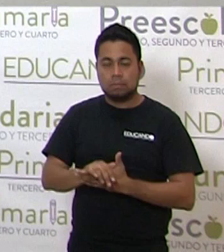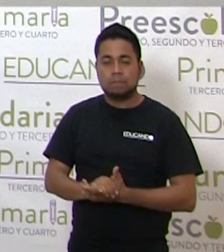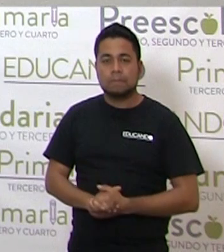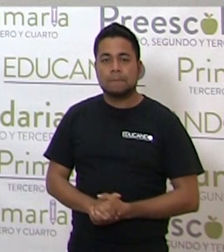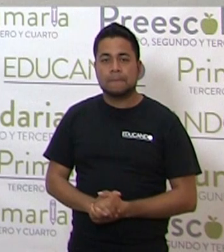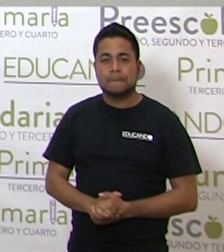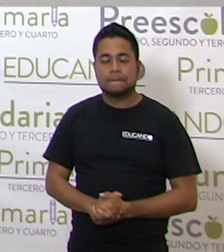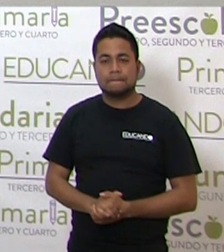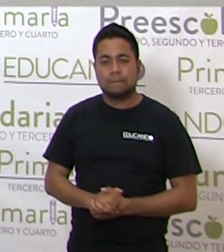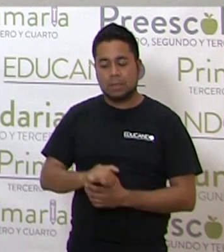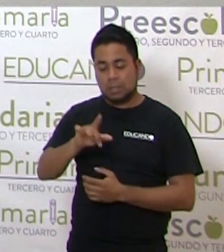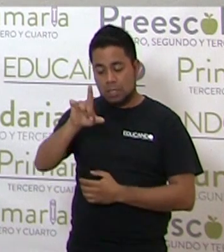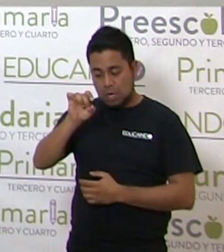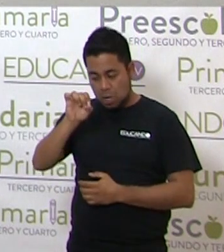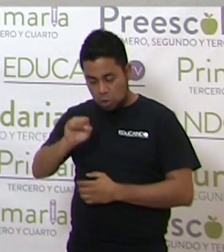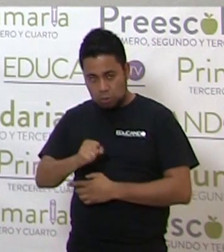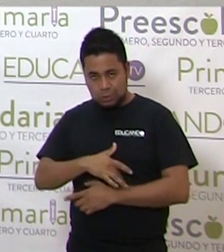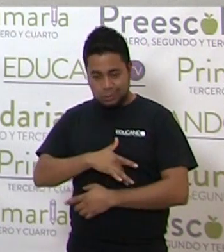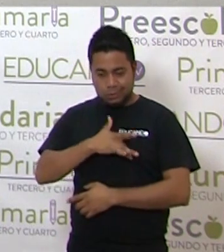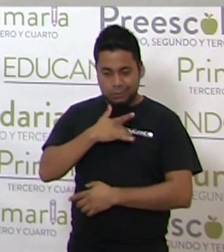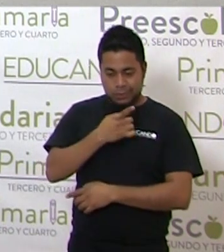Los sentidos